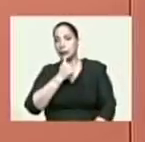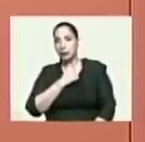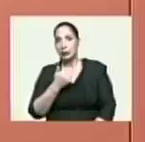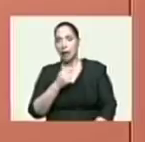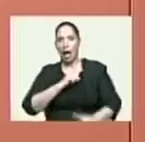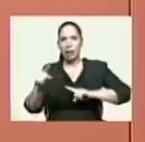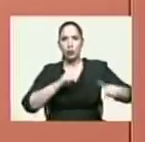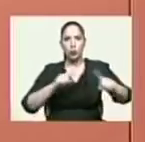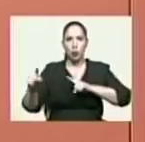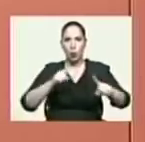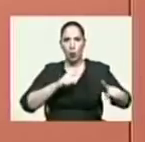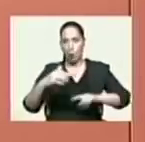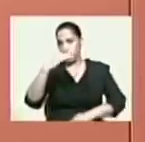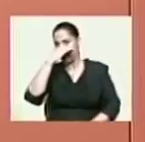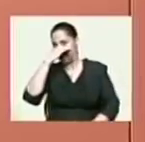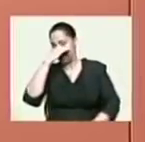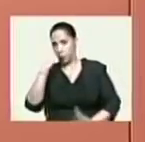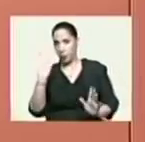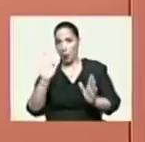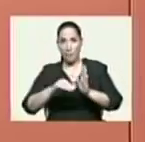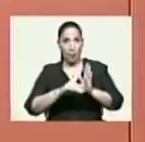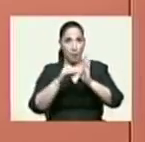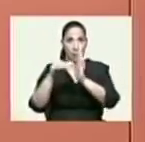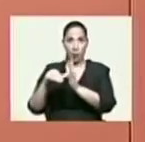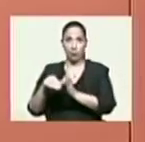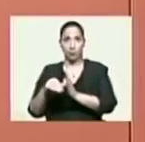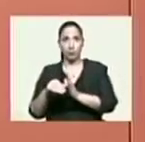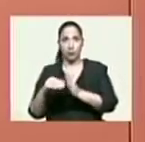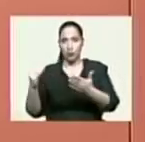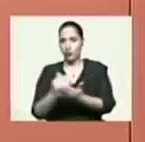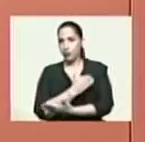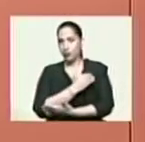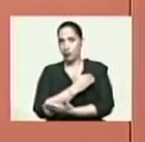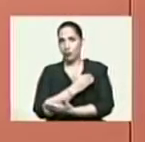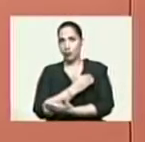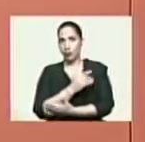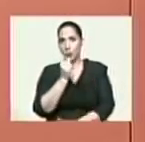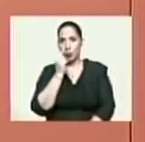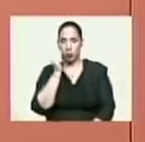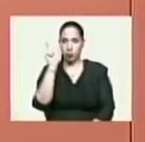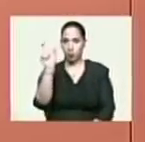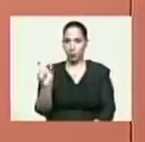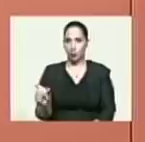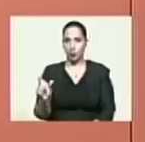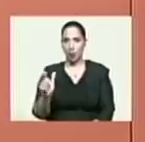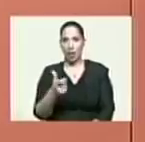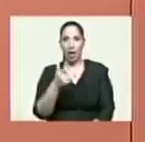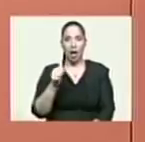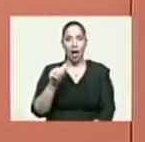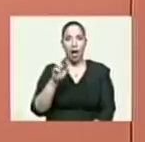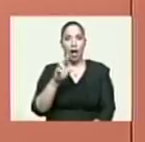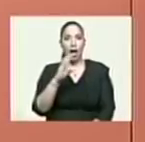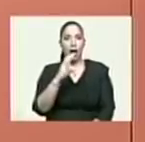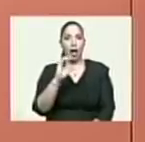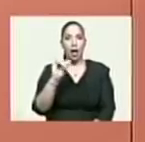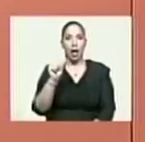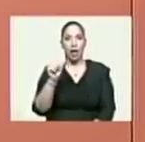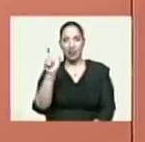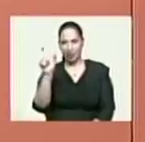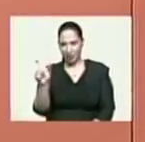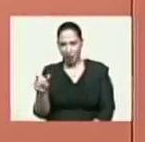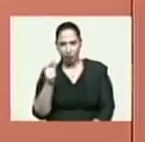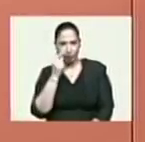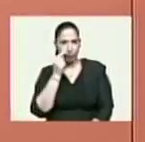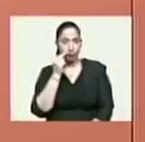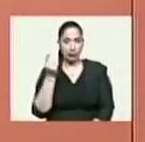clandestinas, conspirativas, homicidas, golpistas del señor García Palomo, quien tuvo una actividad